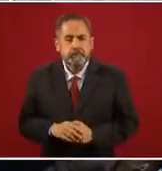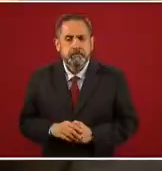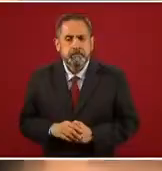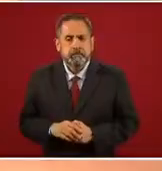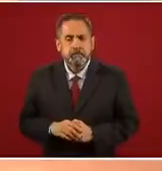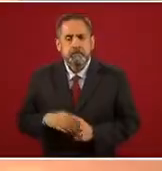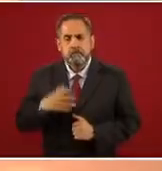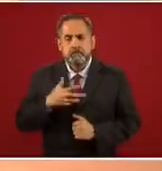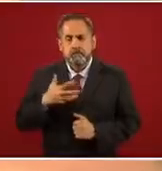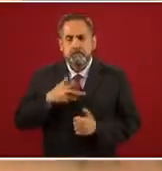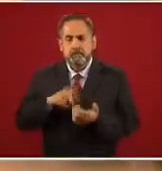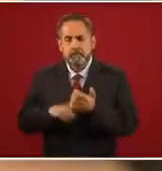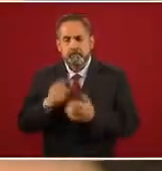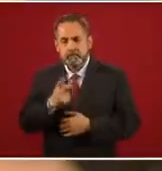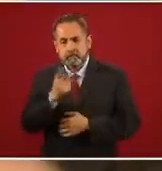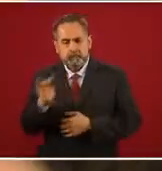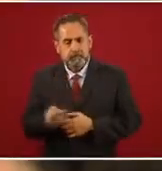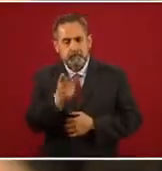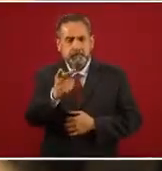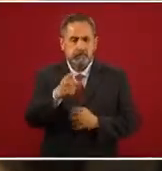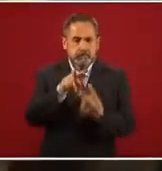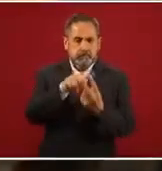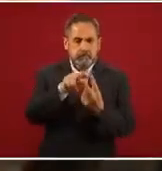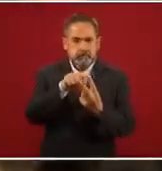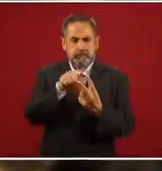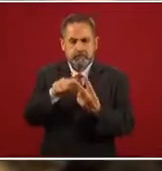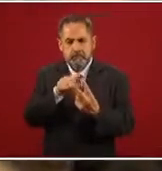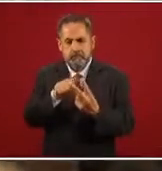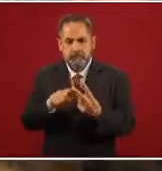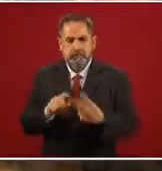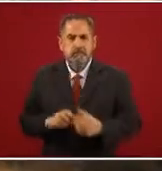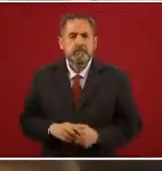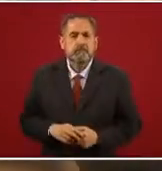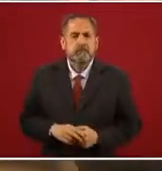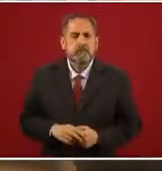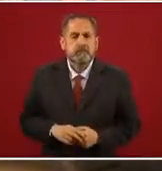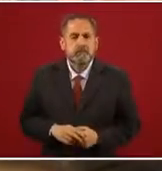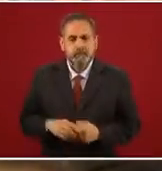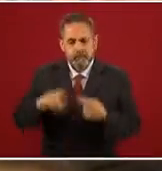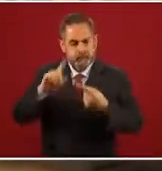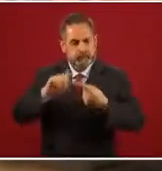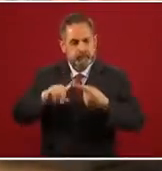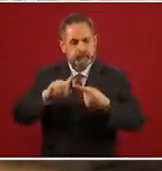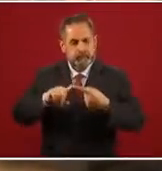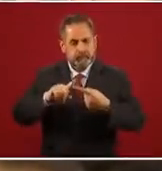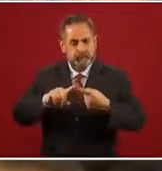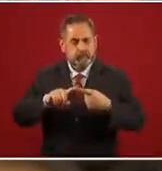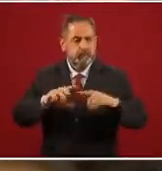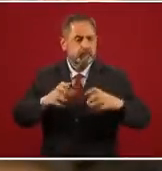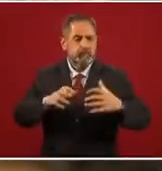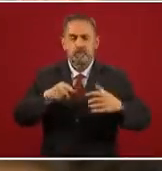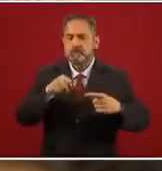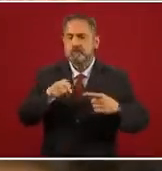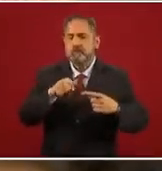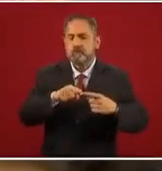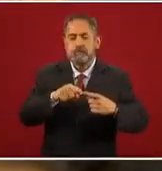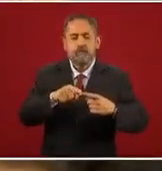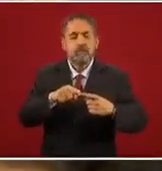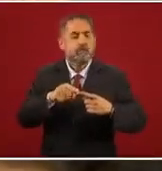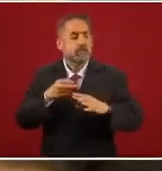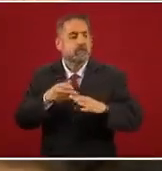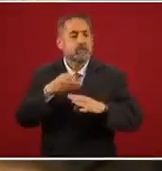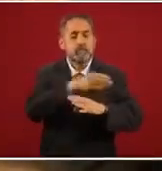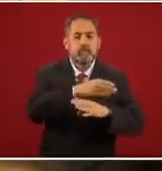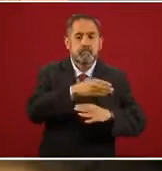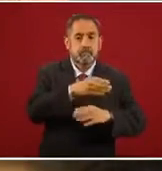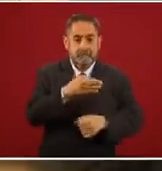Traigo dos preguntas de dos diferentes temas, si me permite. El primero tiene que ver con una protesta que